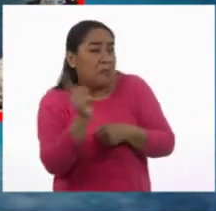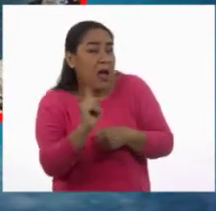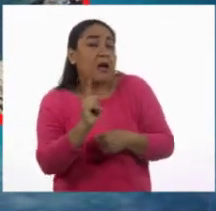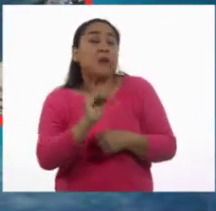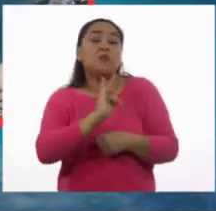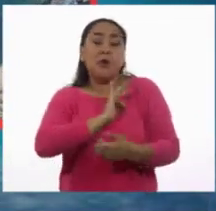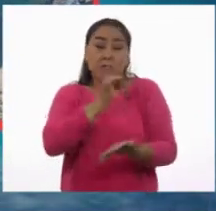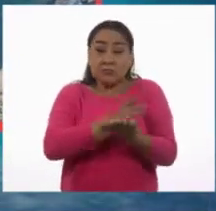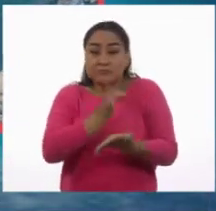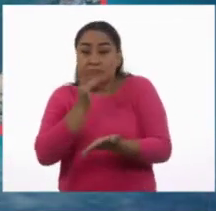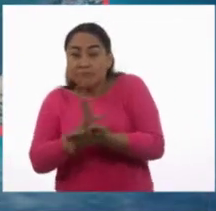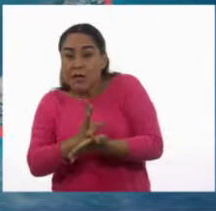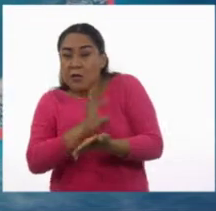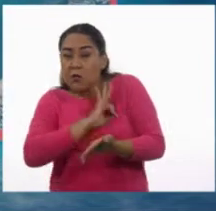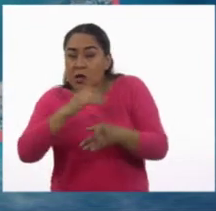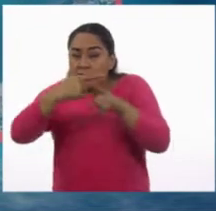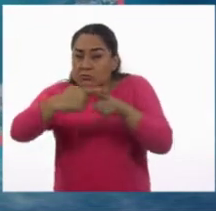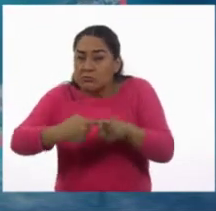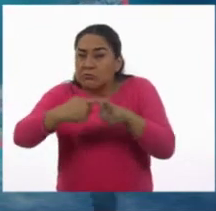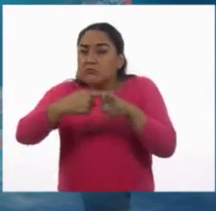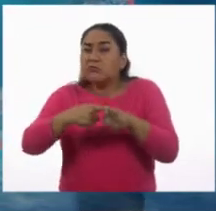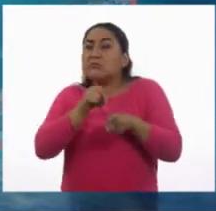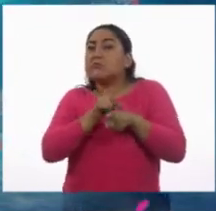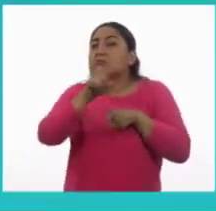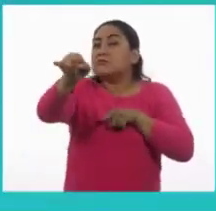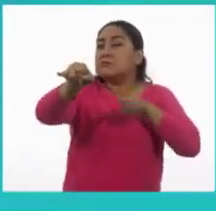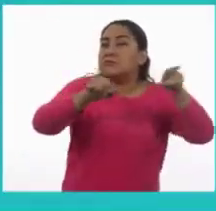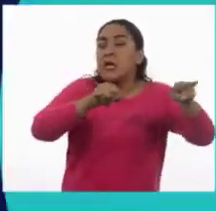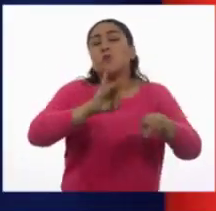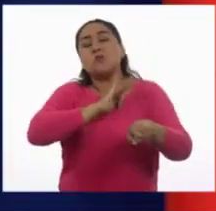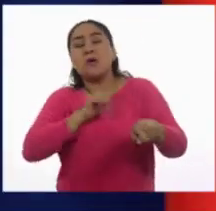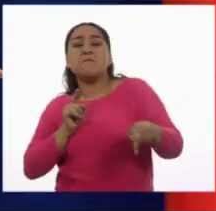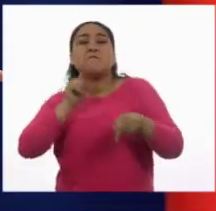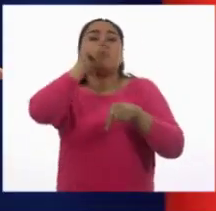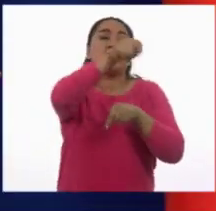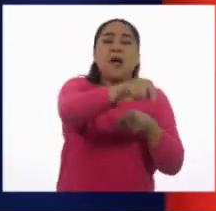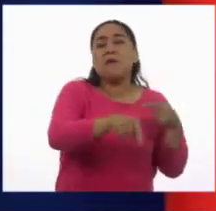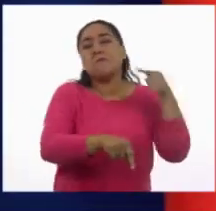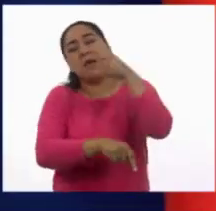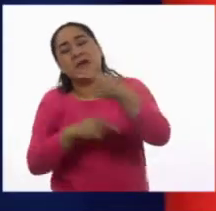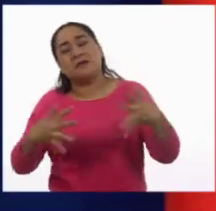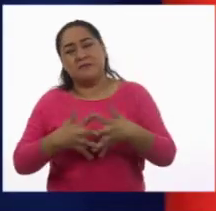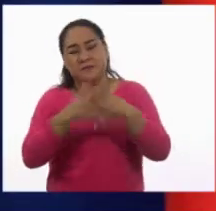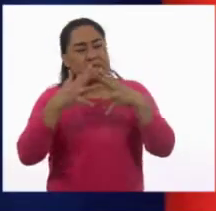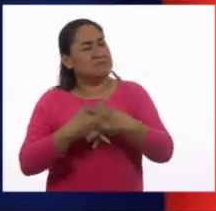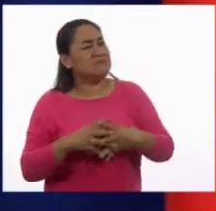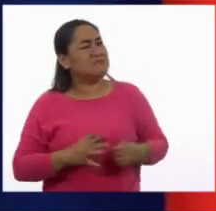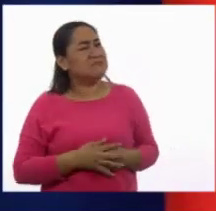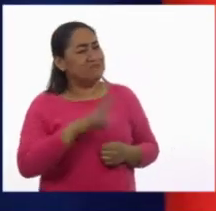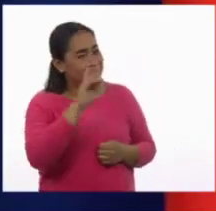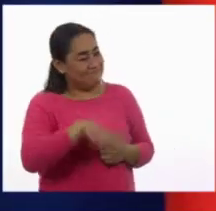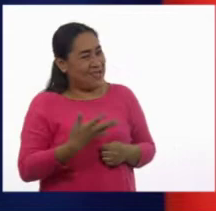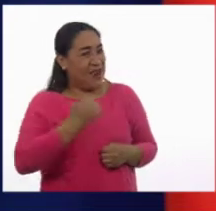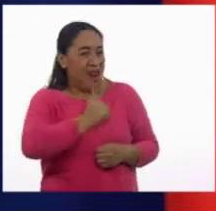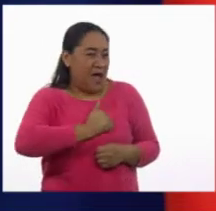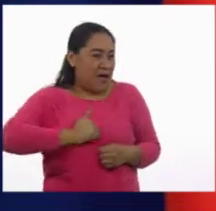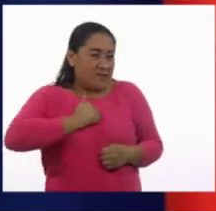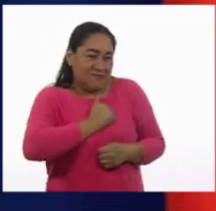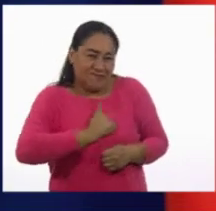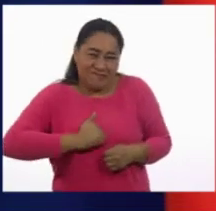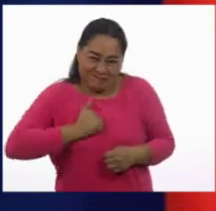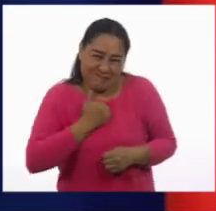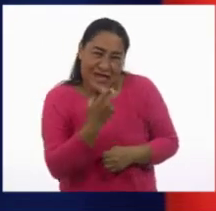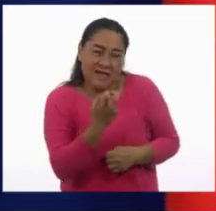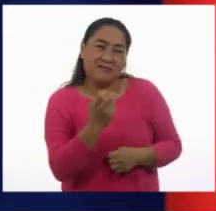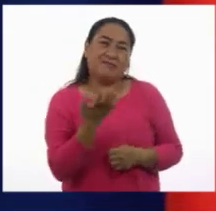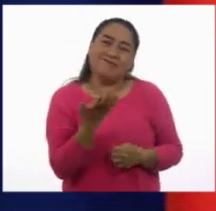posición mediante instrumentos para poder atacarse. Pero, ¿cómo ha sido posible que una situación tan triste y desafortunada como la